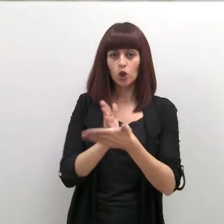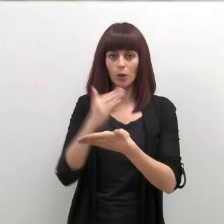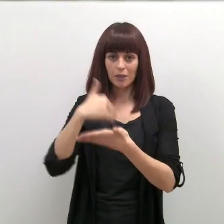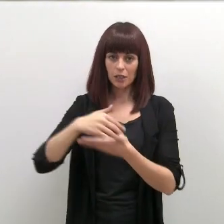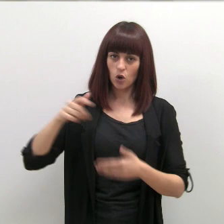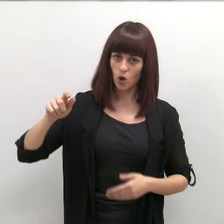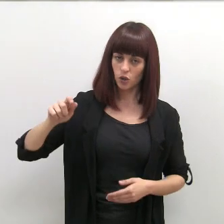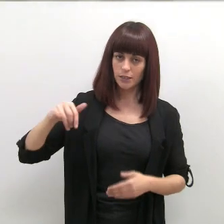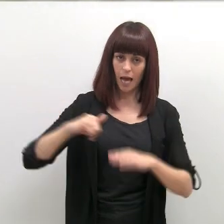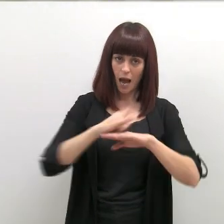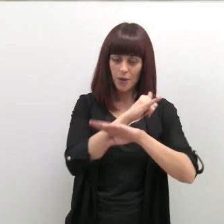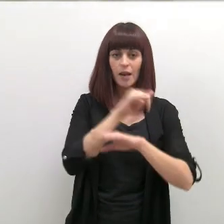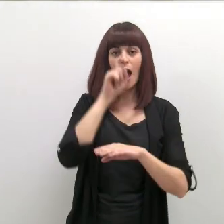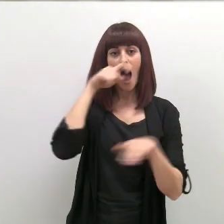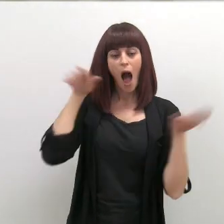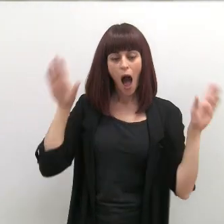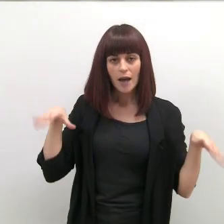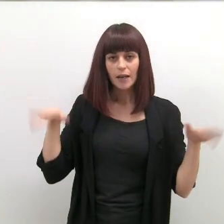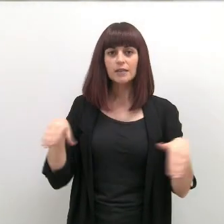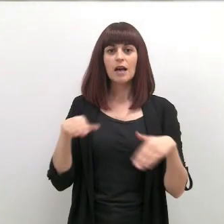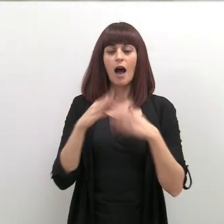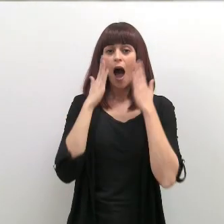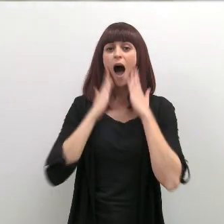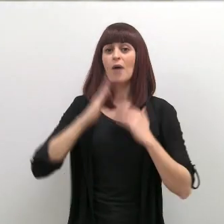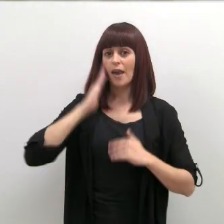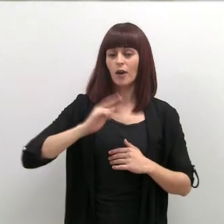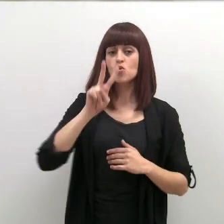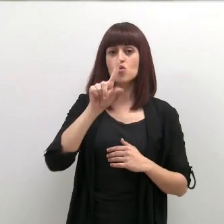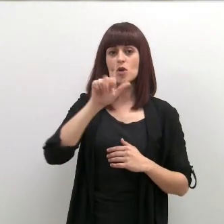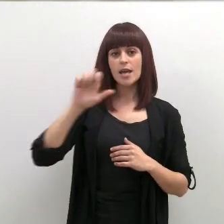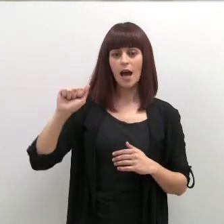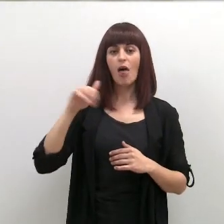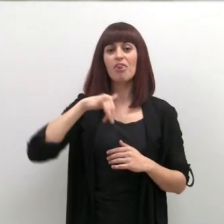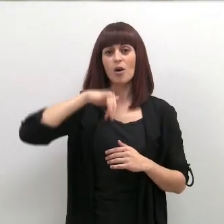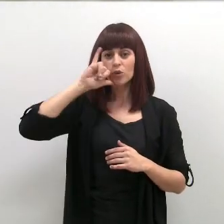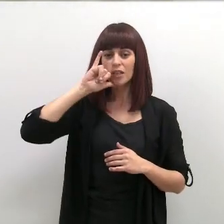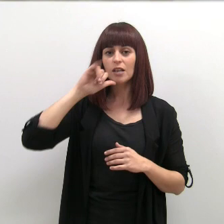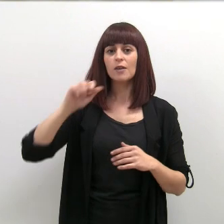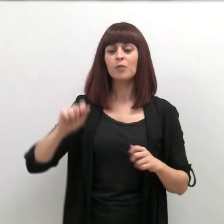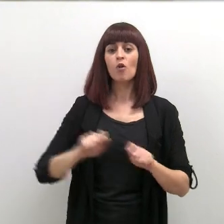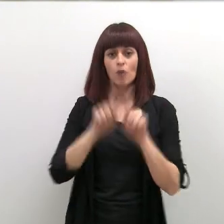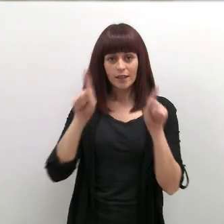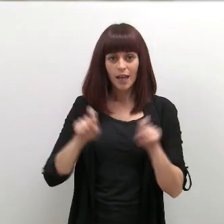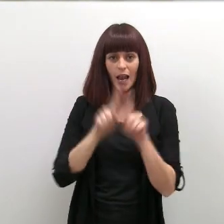San Javier, Águilas, Abrán, Ulea, Alcantarilla, Ceutí, Fuente Álamo, Cedejín y Archena.